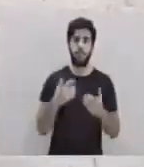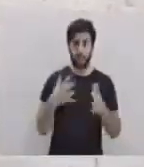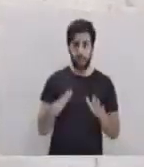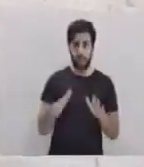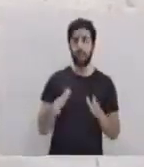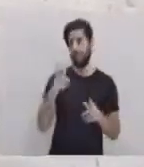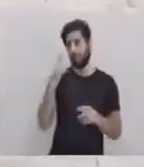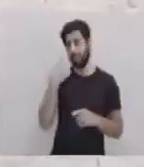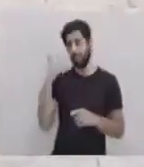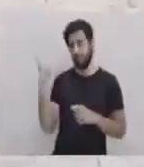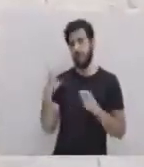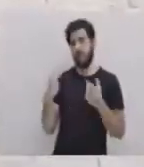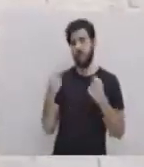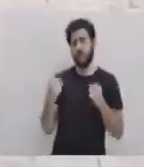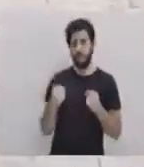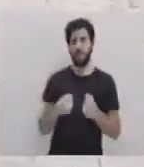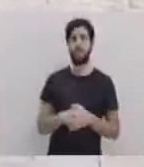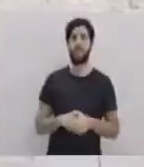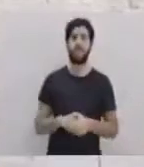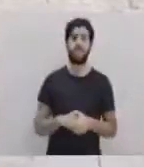pierna derecha hacia adentro.